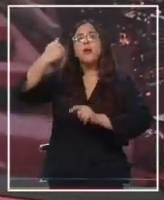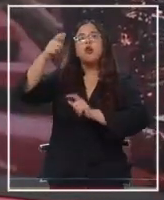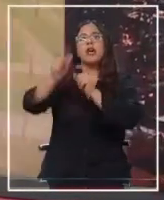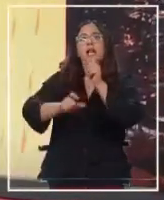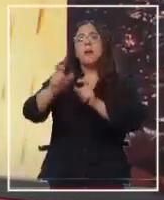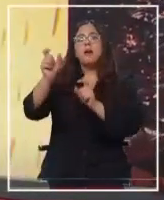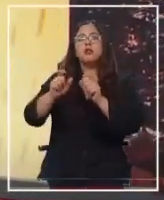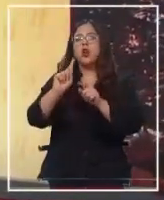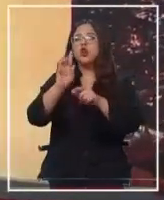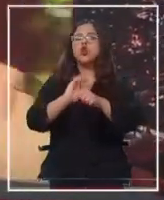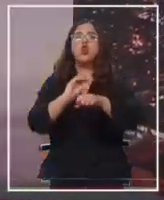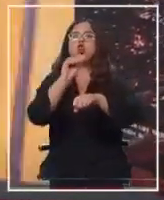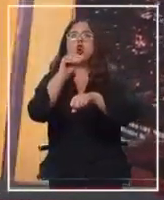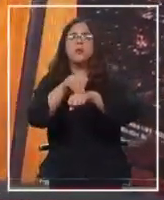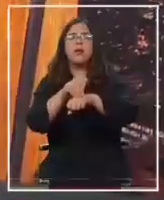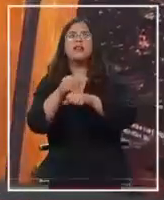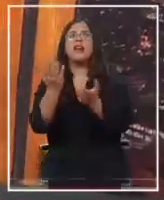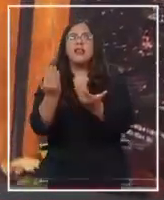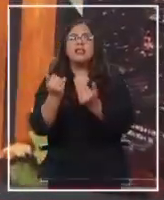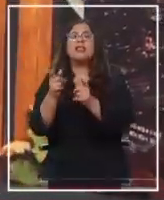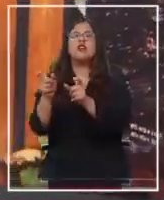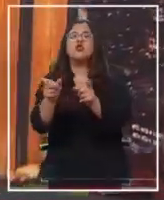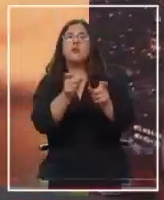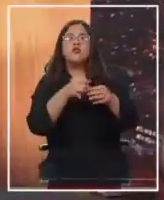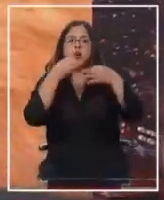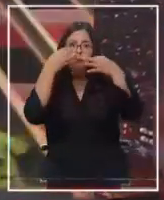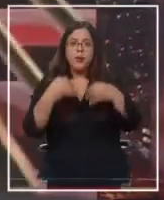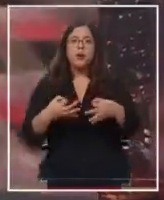especialistas no recomiendan sin la supervisión adecuada.